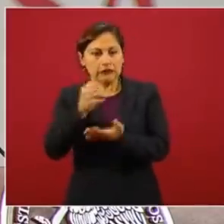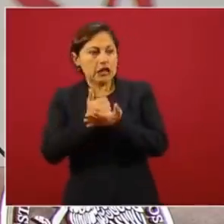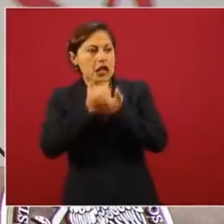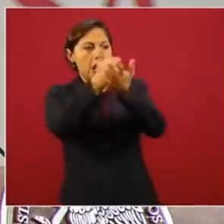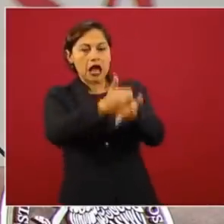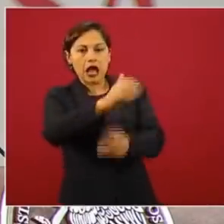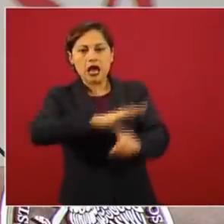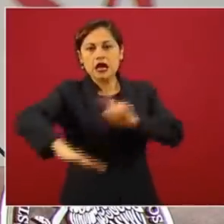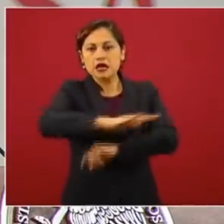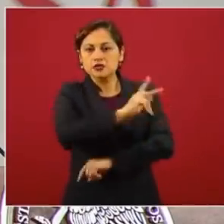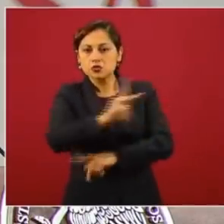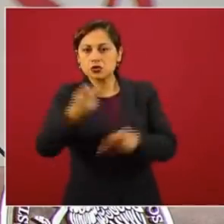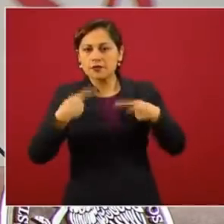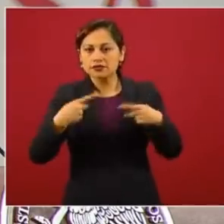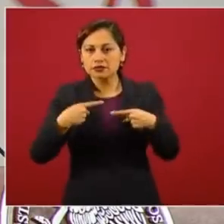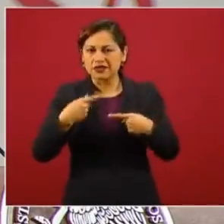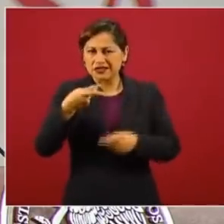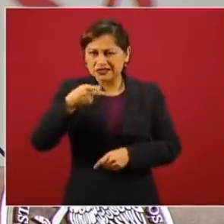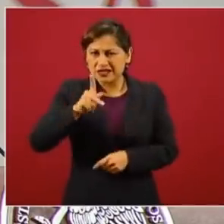no para darle trabajo